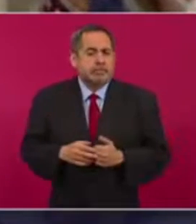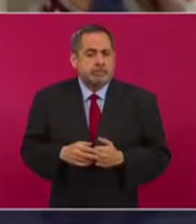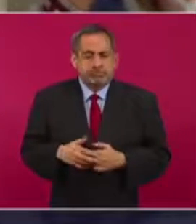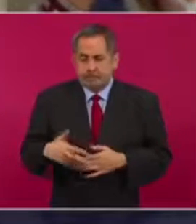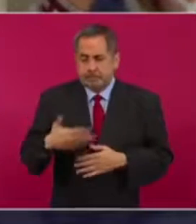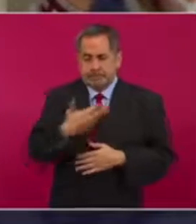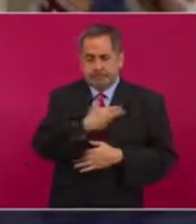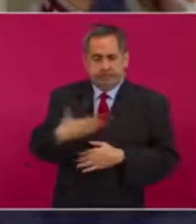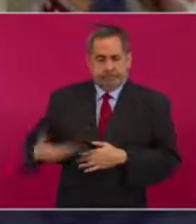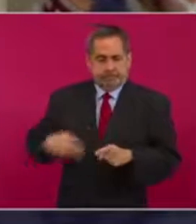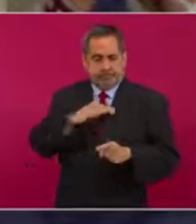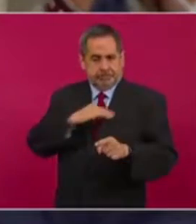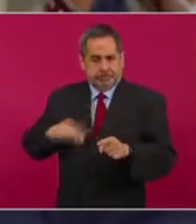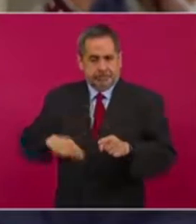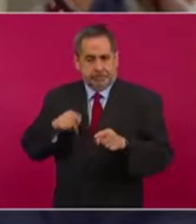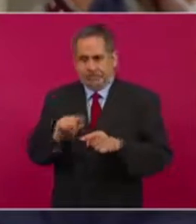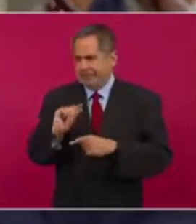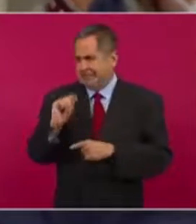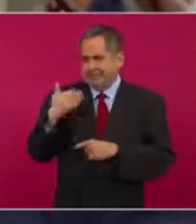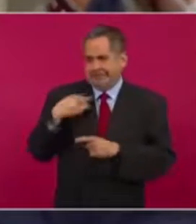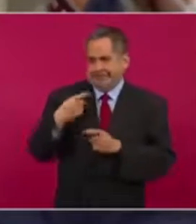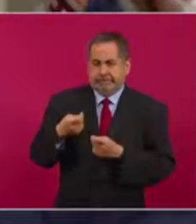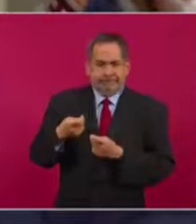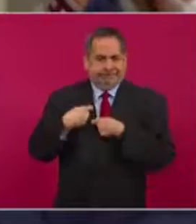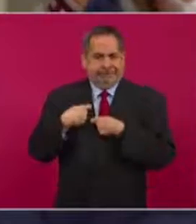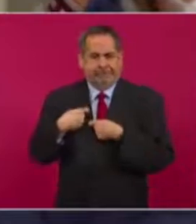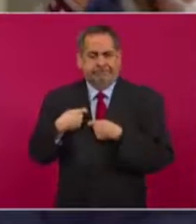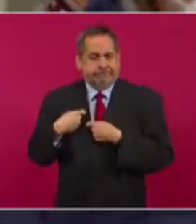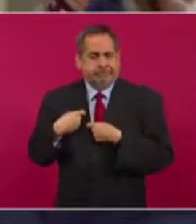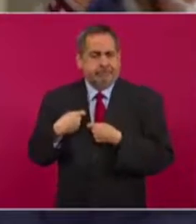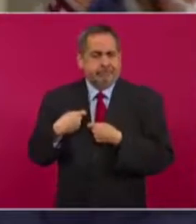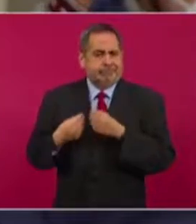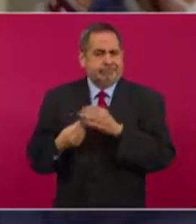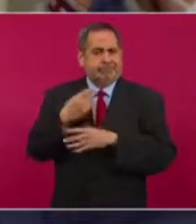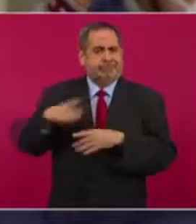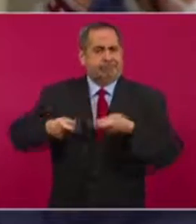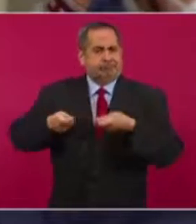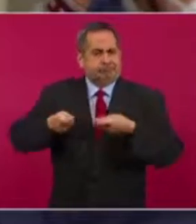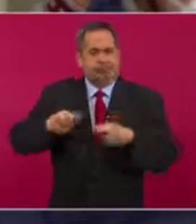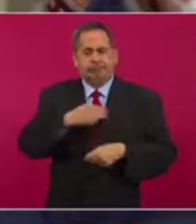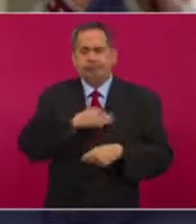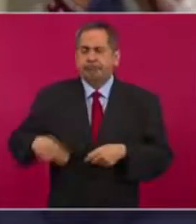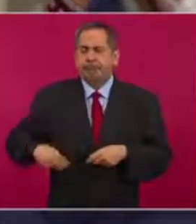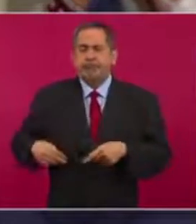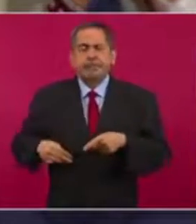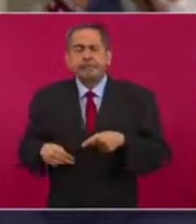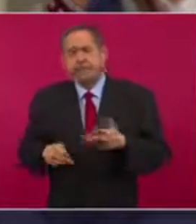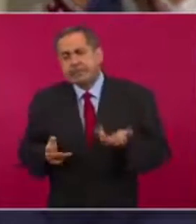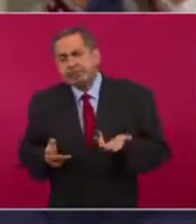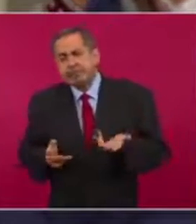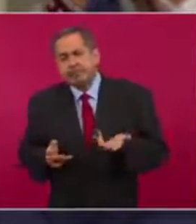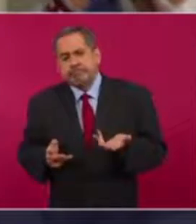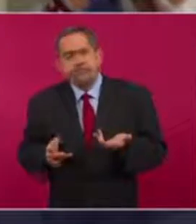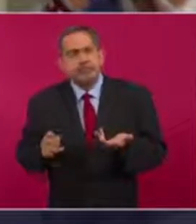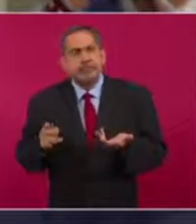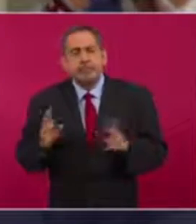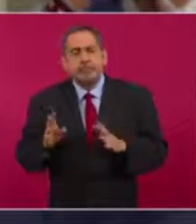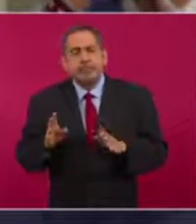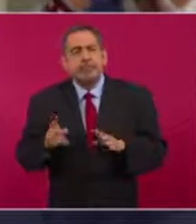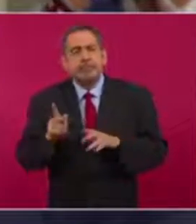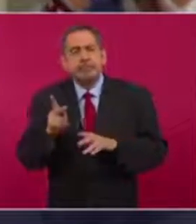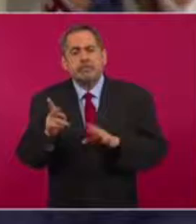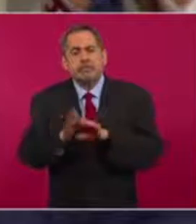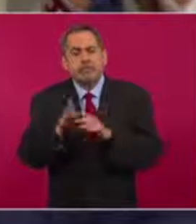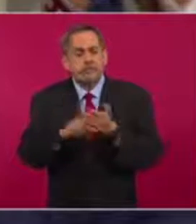presidente municipal, que apenas tomó obviamente el gobierno, pero que está, digamos,